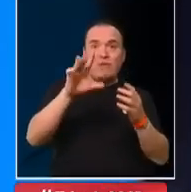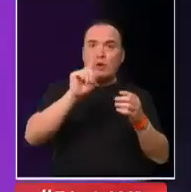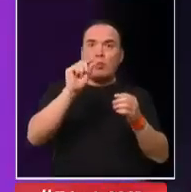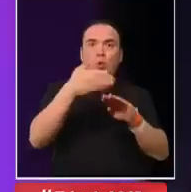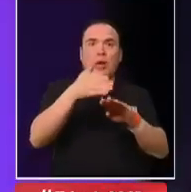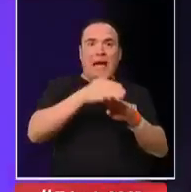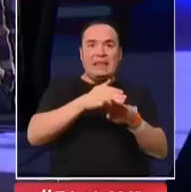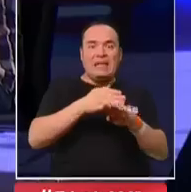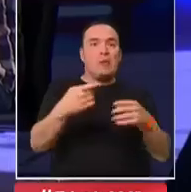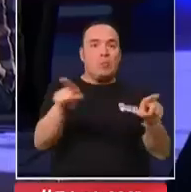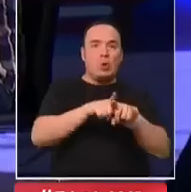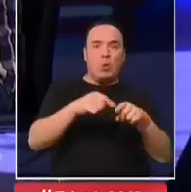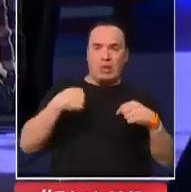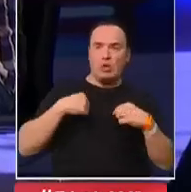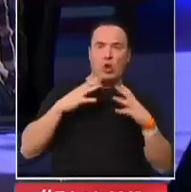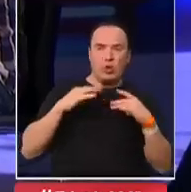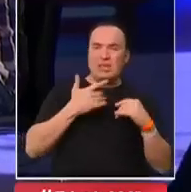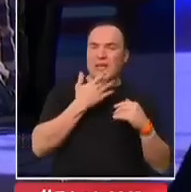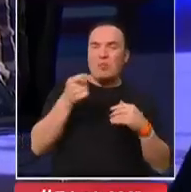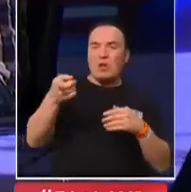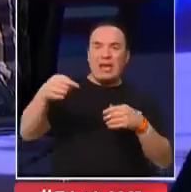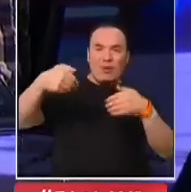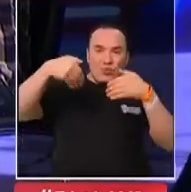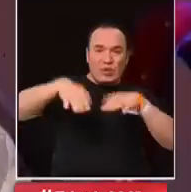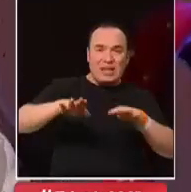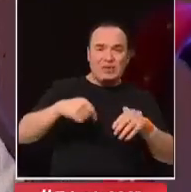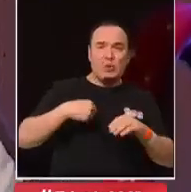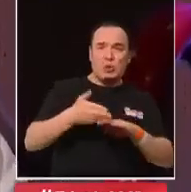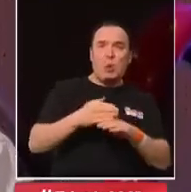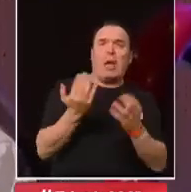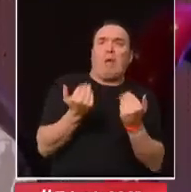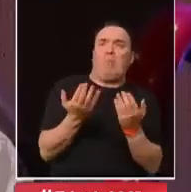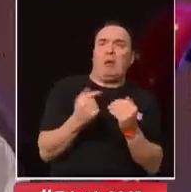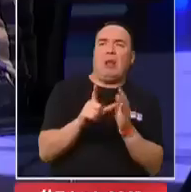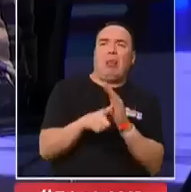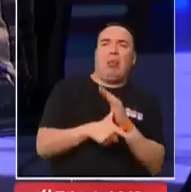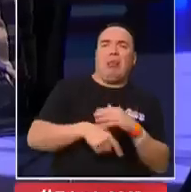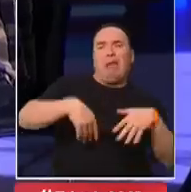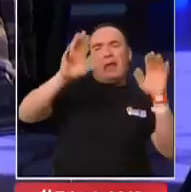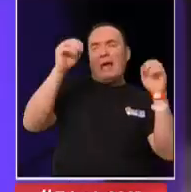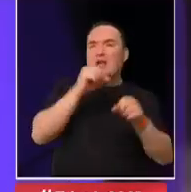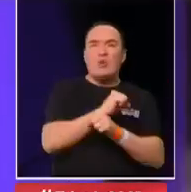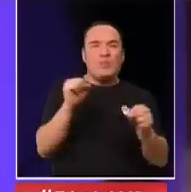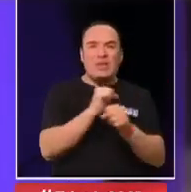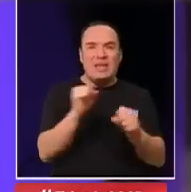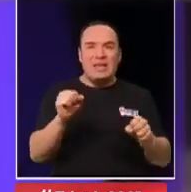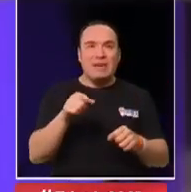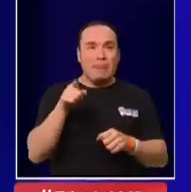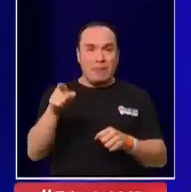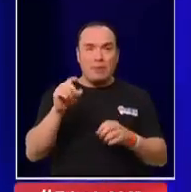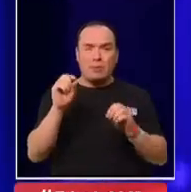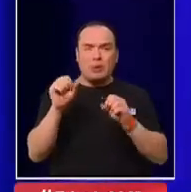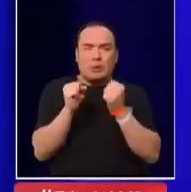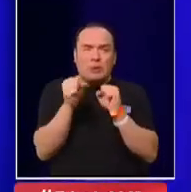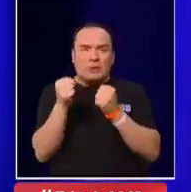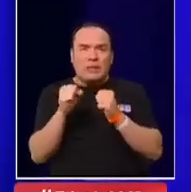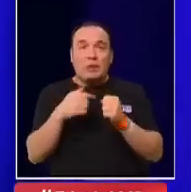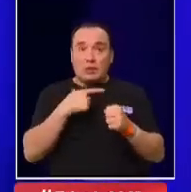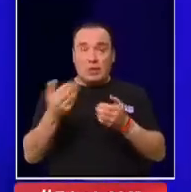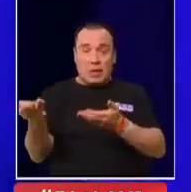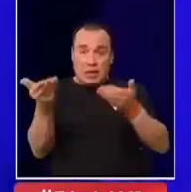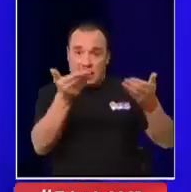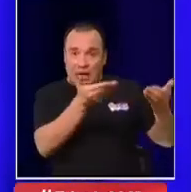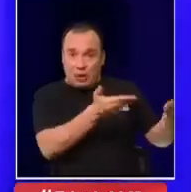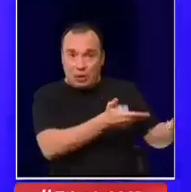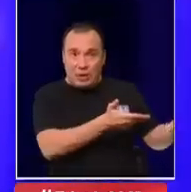antes. Pero igual estaba muy feliz de que naciera antes, no podía esperar. No podías esperar, está ahí Pablito un poco inquieto. Si quieres déjalo, Mario,